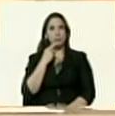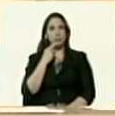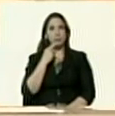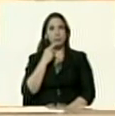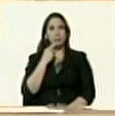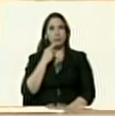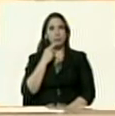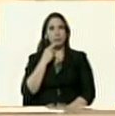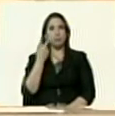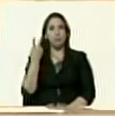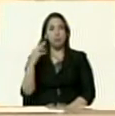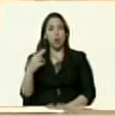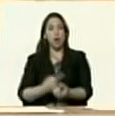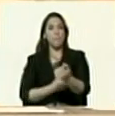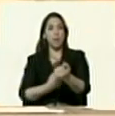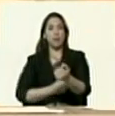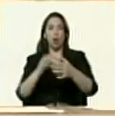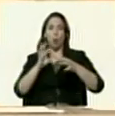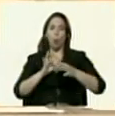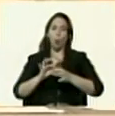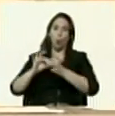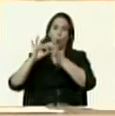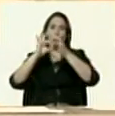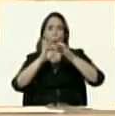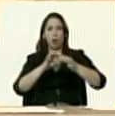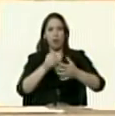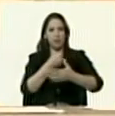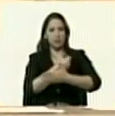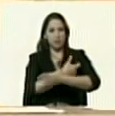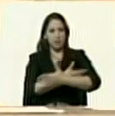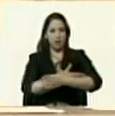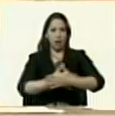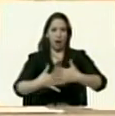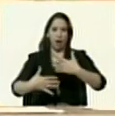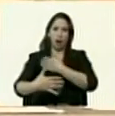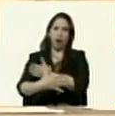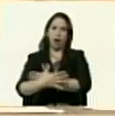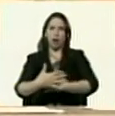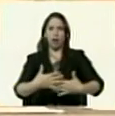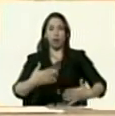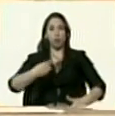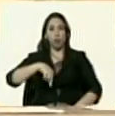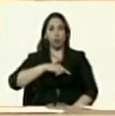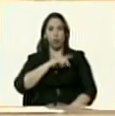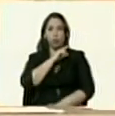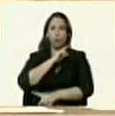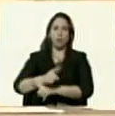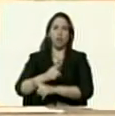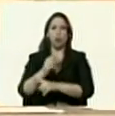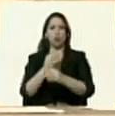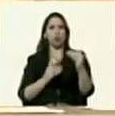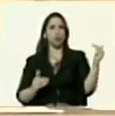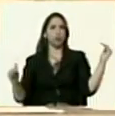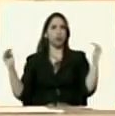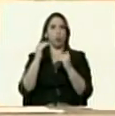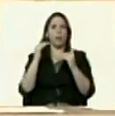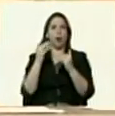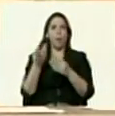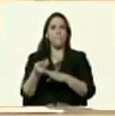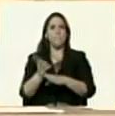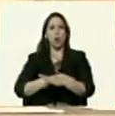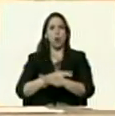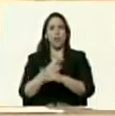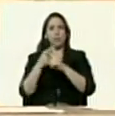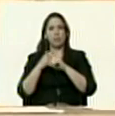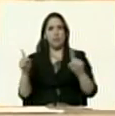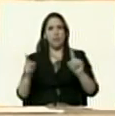y por la hermandad que nos une desde la sangre, estamos obligados a superar las peores